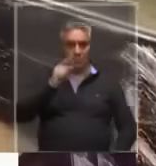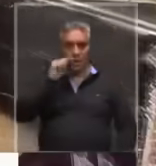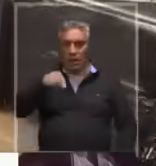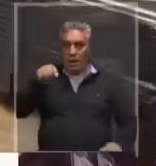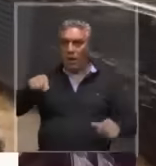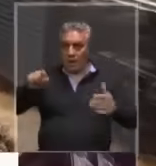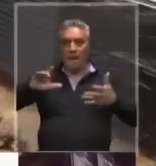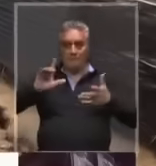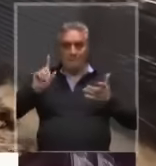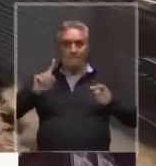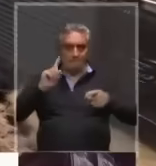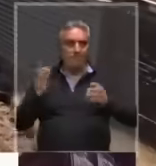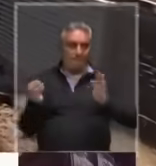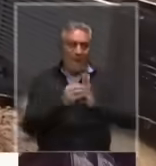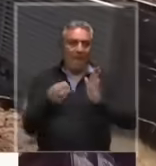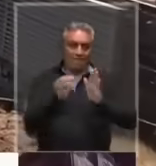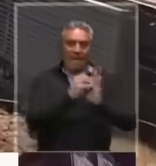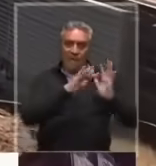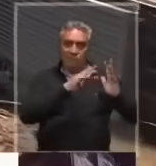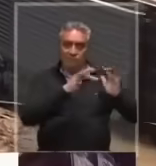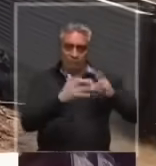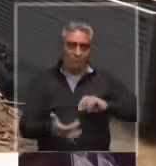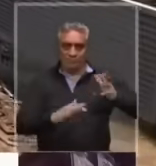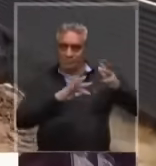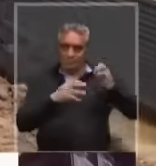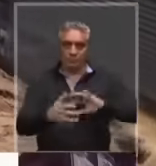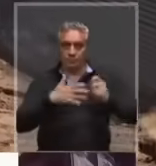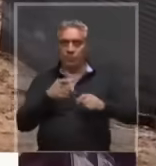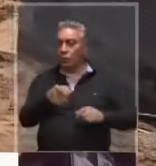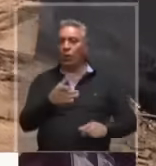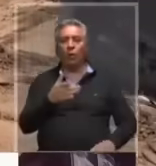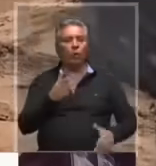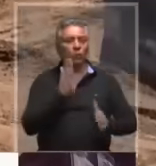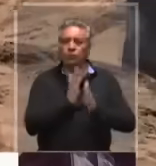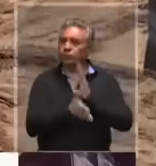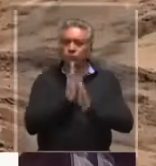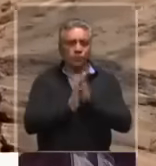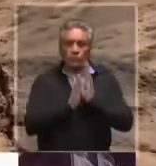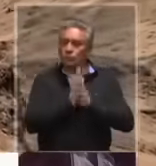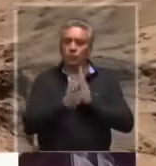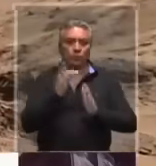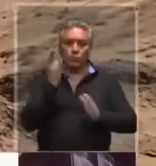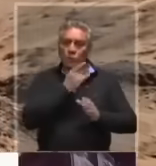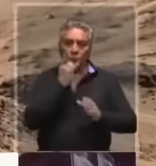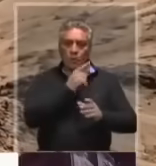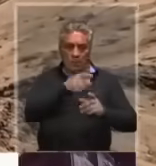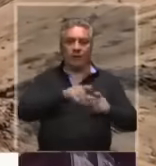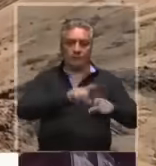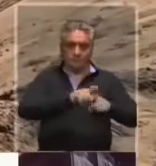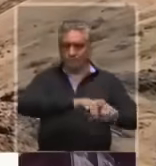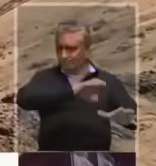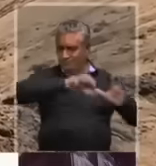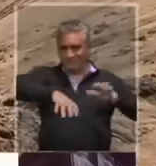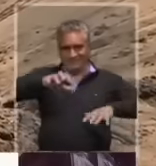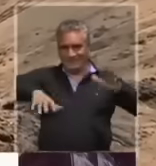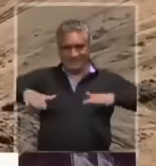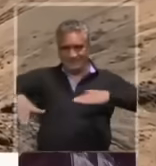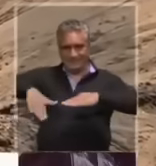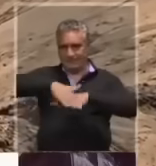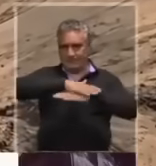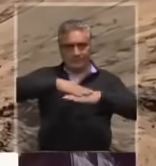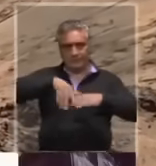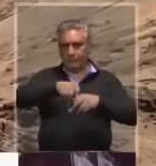desmoronándose. Y lo que urge es que se rellene con material lo antes posible esta